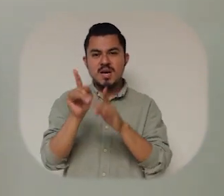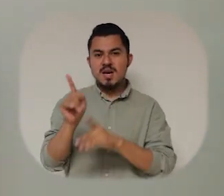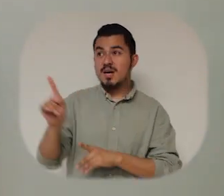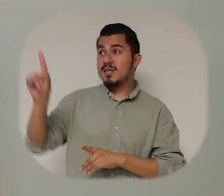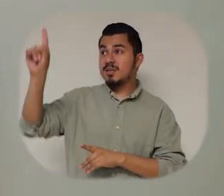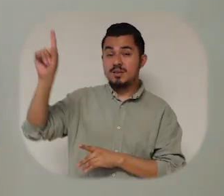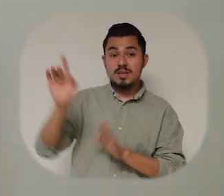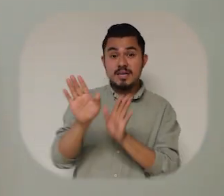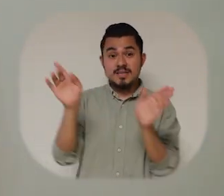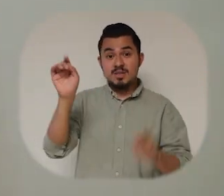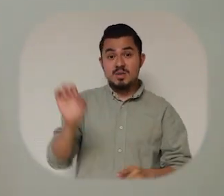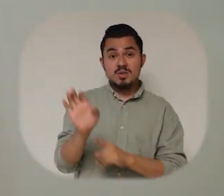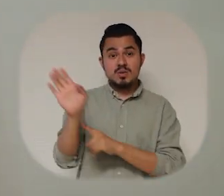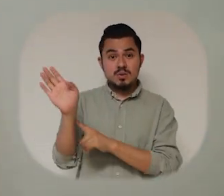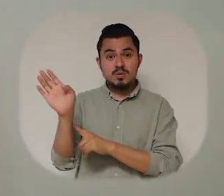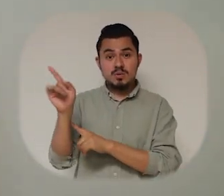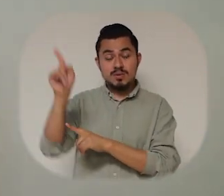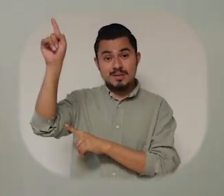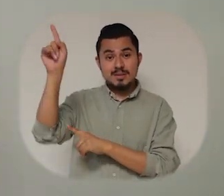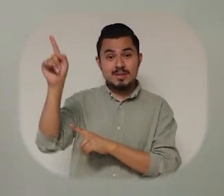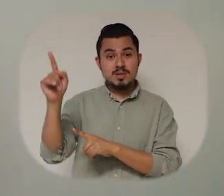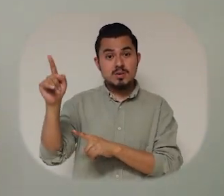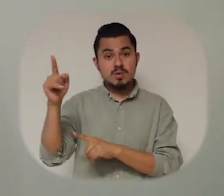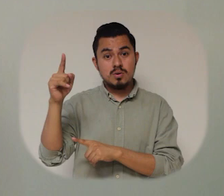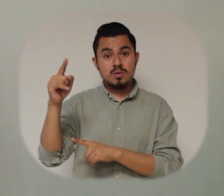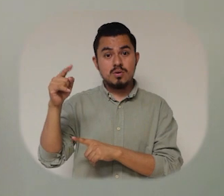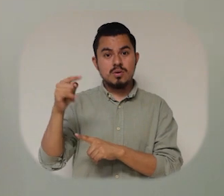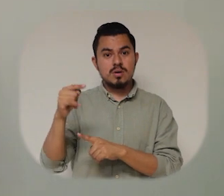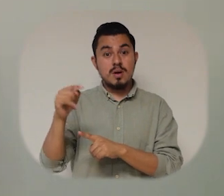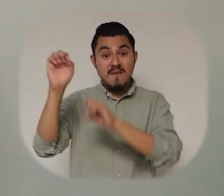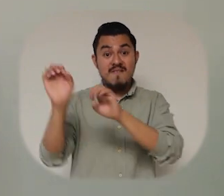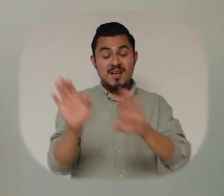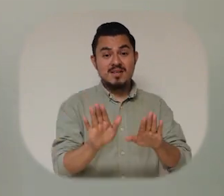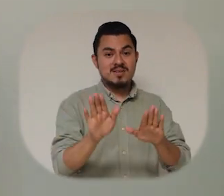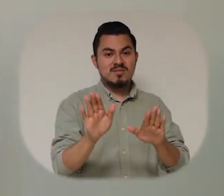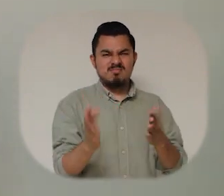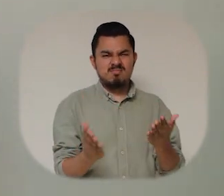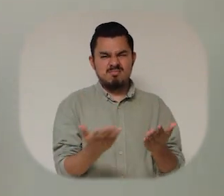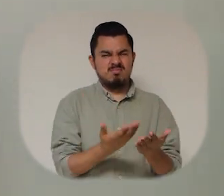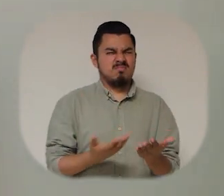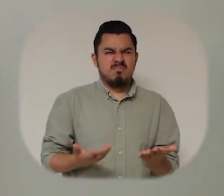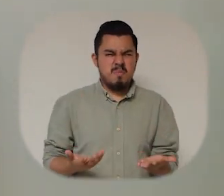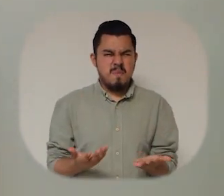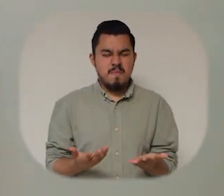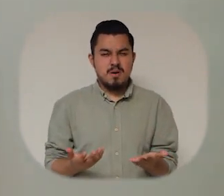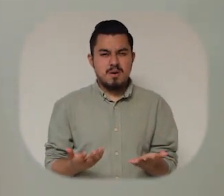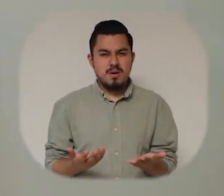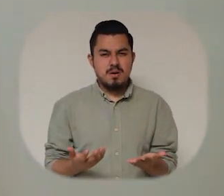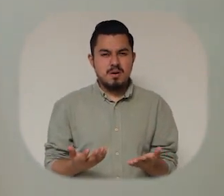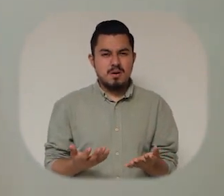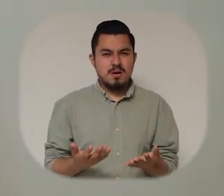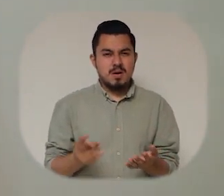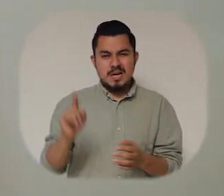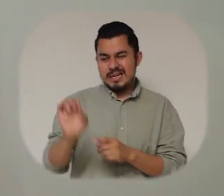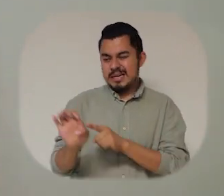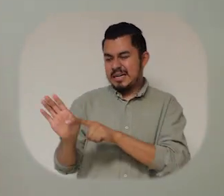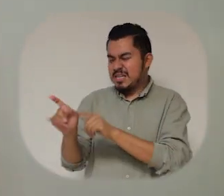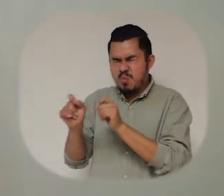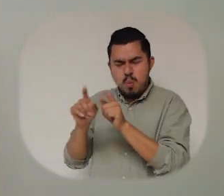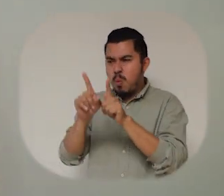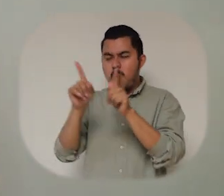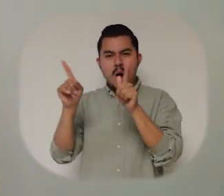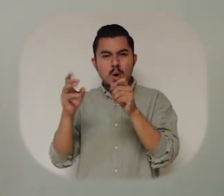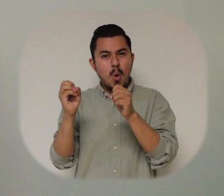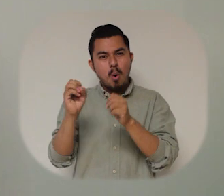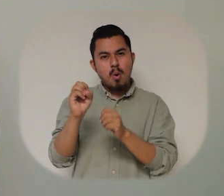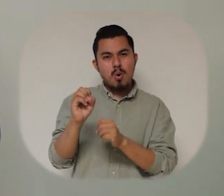bendición que nosotros hemos recibido. Por eso es que qué tan impresionante es este Cristo, qué tan perfecta es la obra del